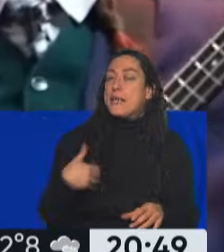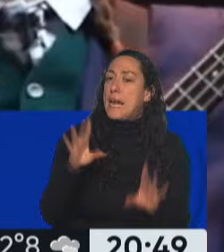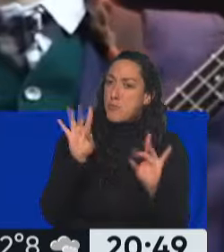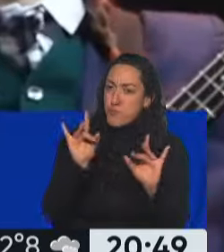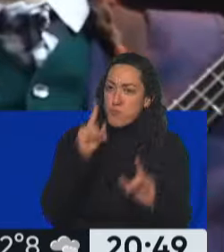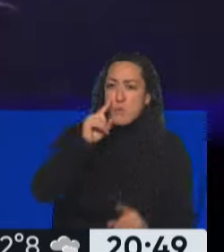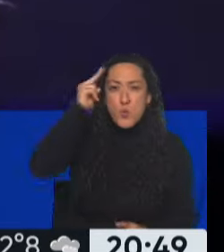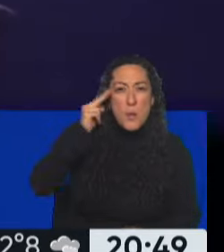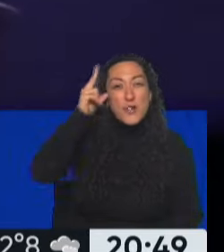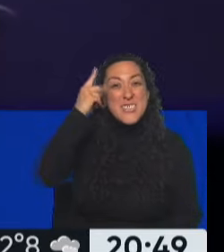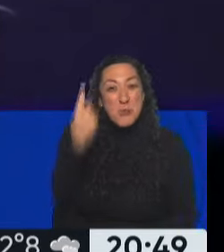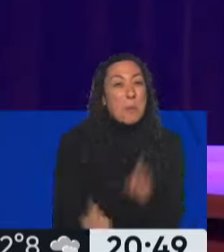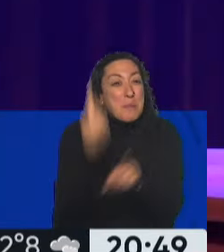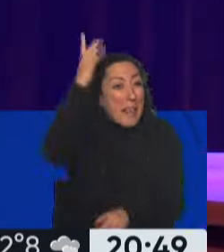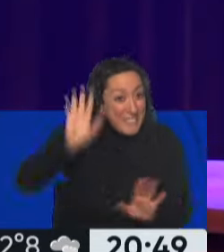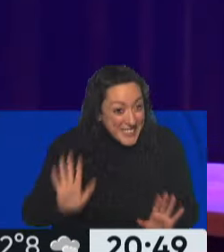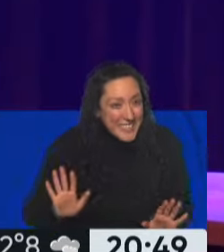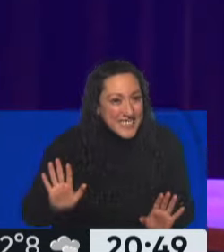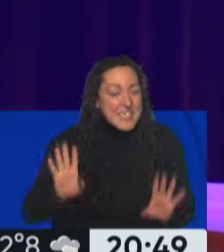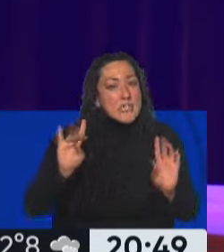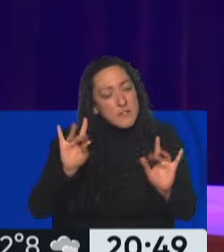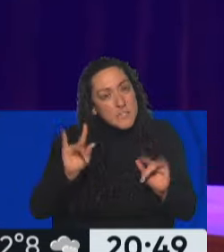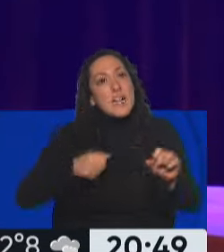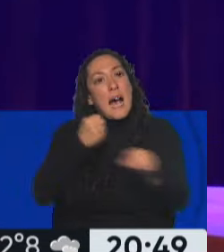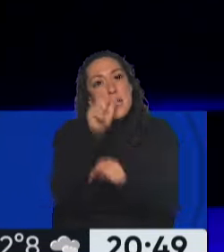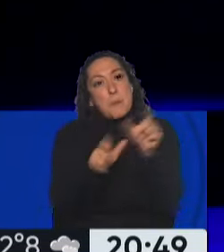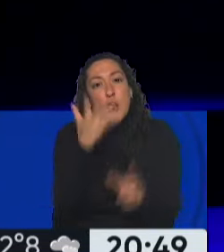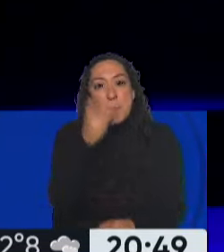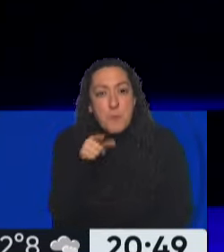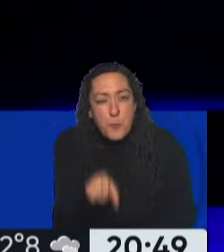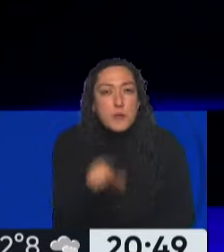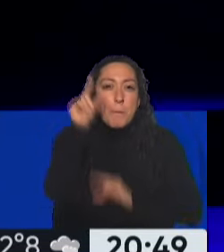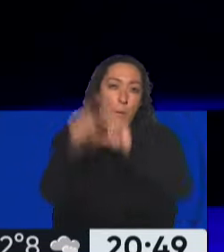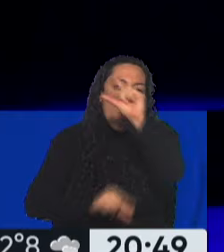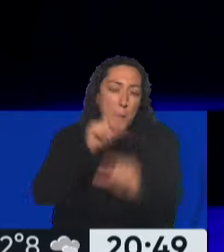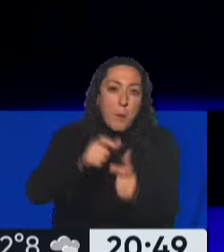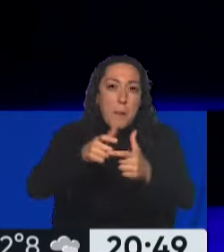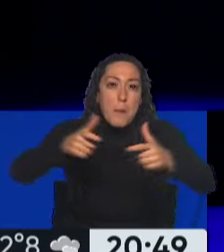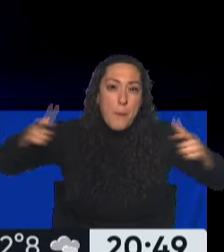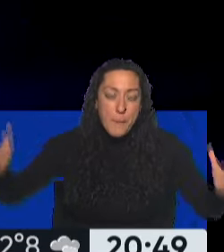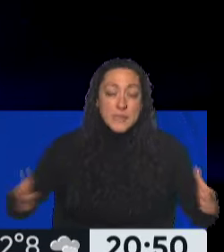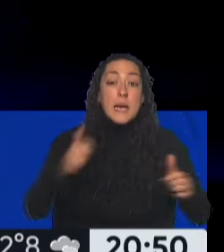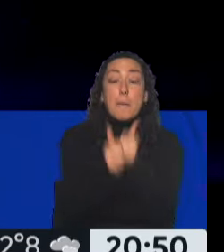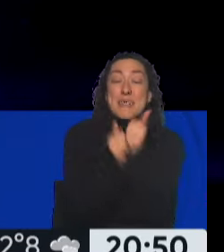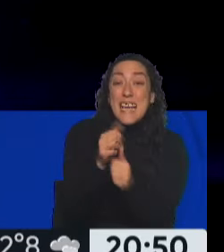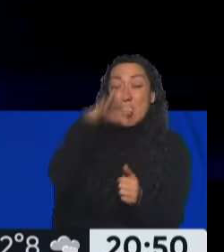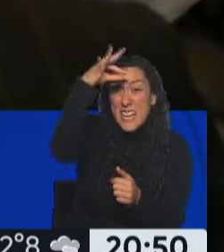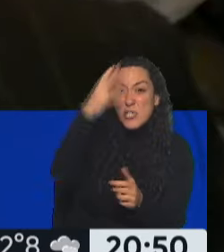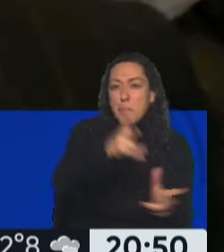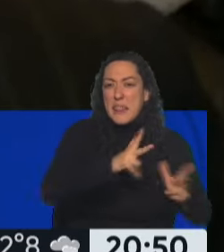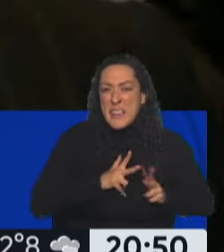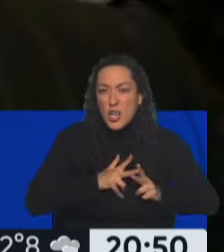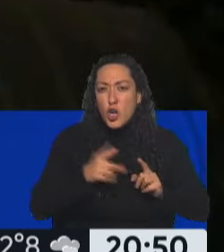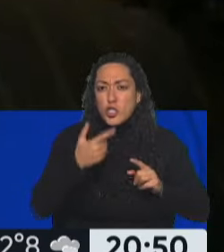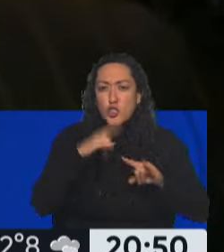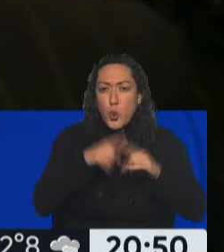hice en el año 81, pero le costó el musical de a poco. Me acuerdo un empresario de teatro que me dijo, ¿qué querés, hacer un